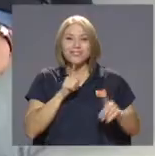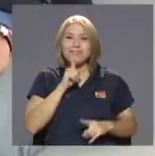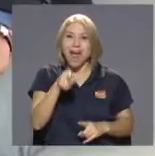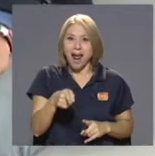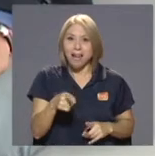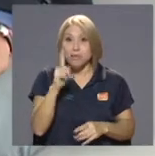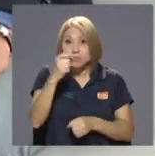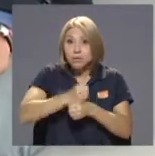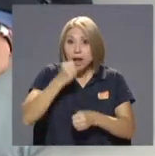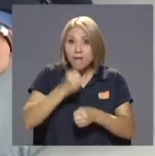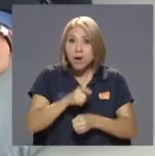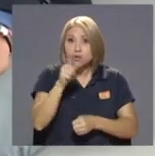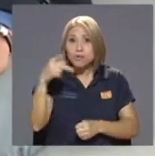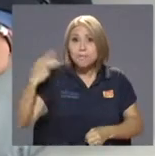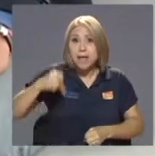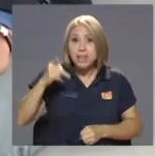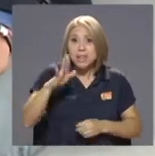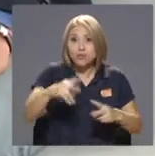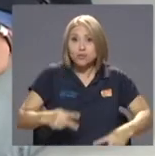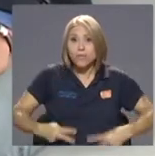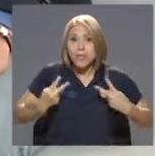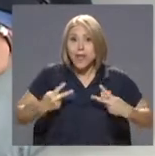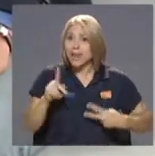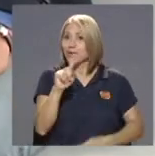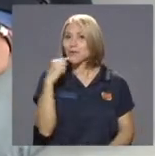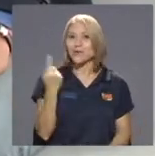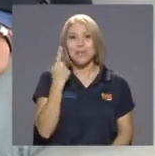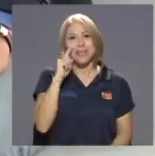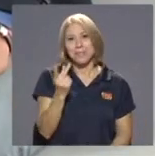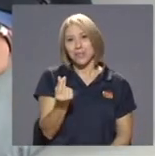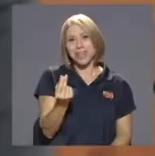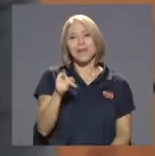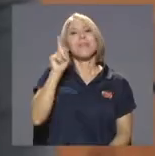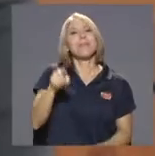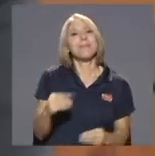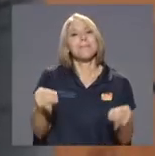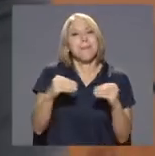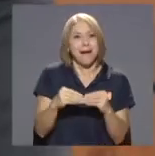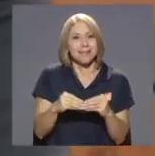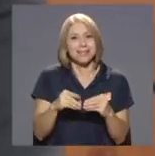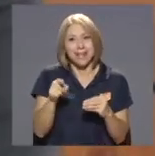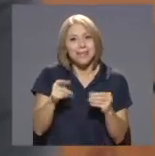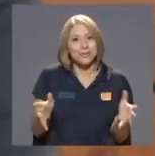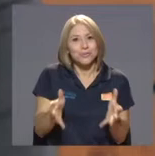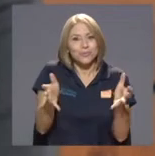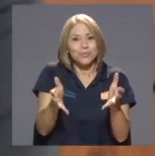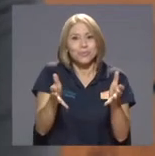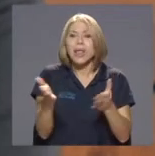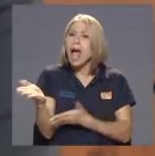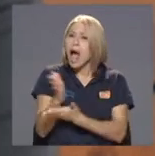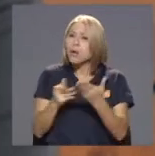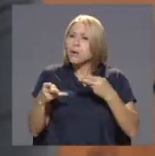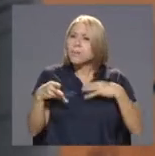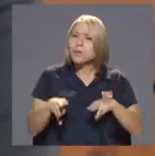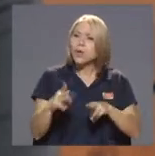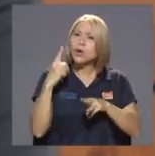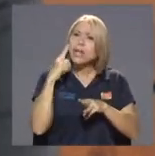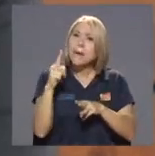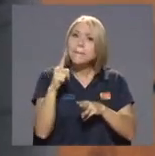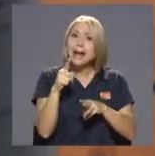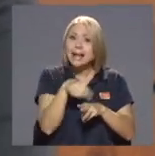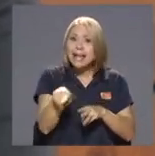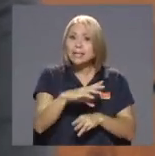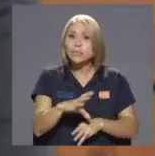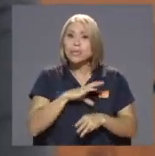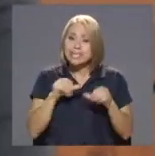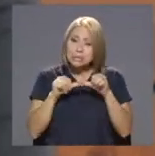vida, usted no lo hace solo por dinero, tiene que haber algo más, y es esa parte que los mueve a ellos. ¿Hay alguna metodología para, digamos, para poder retener a alguno que de